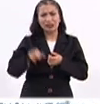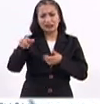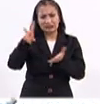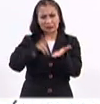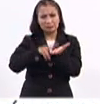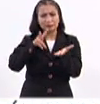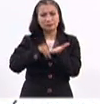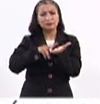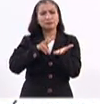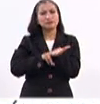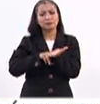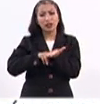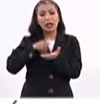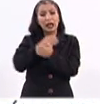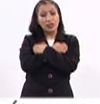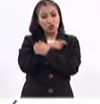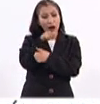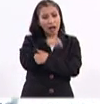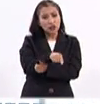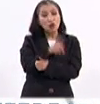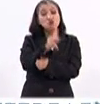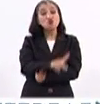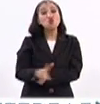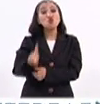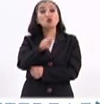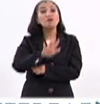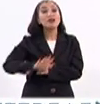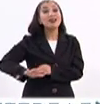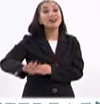hacer valer que la educación es pública,